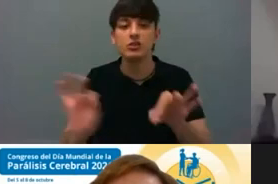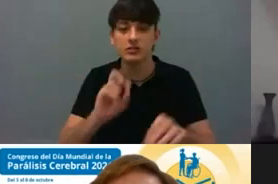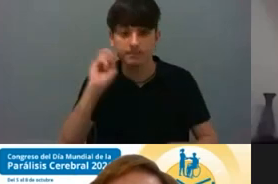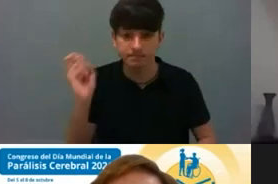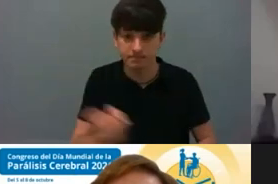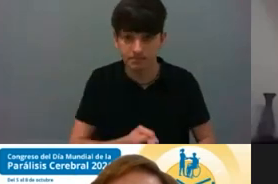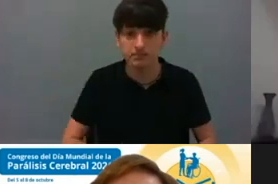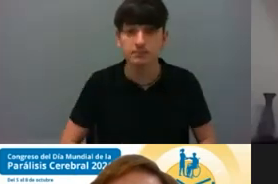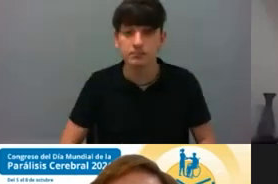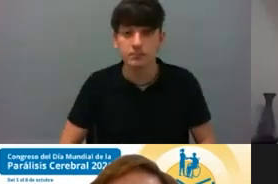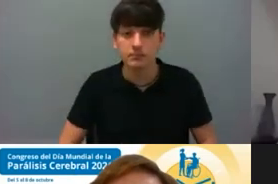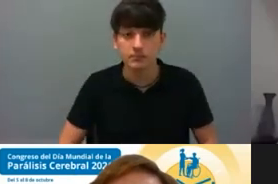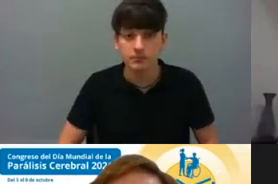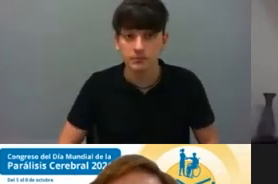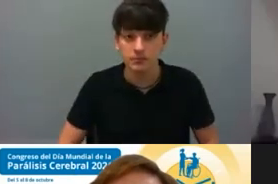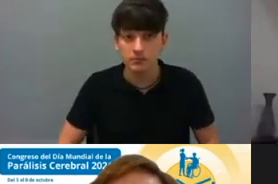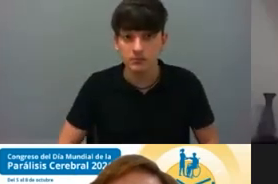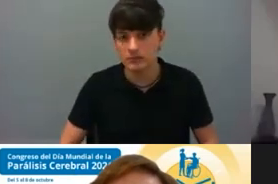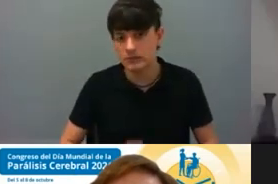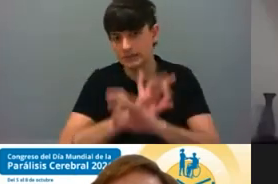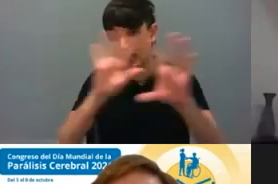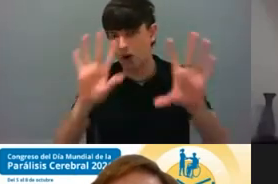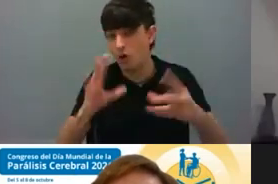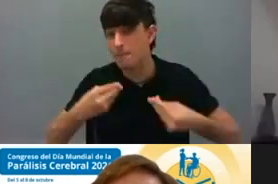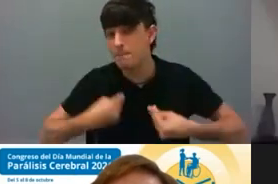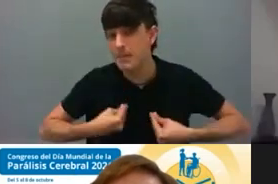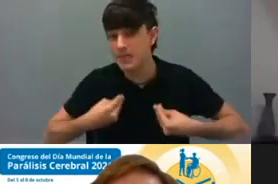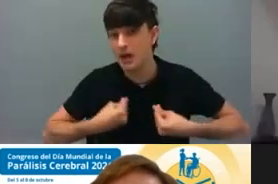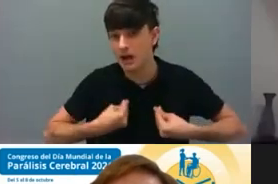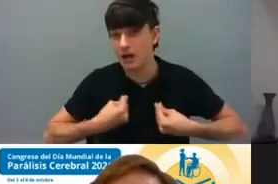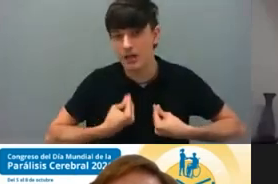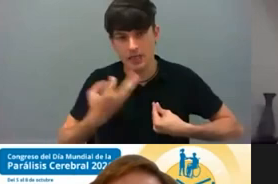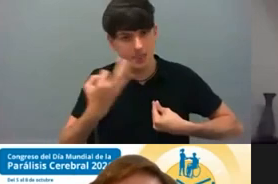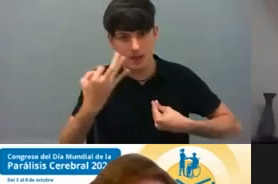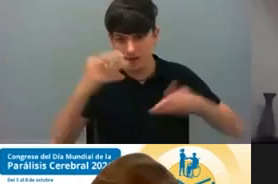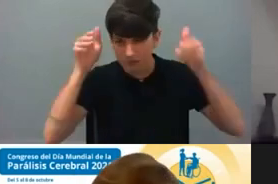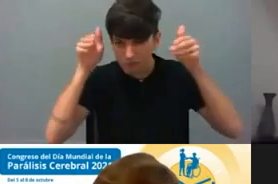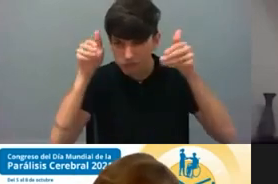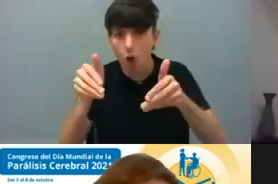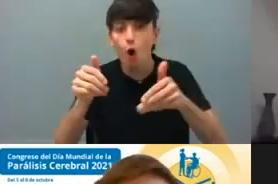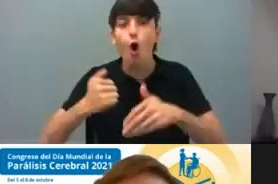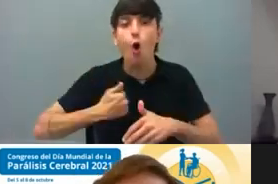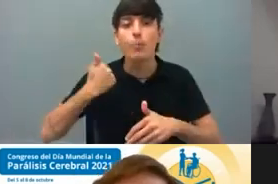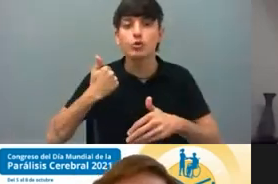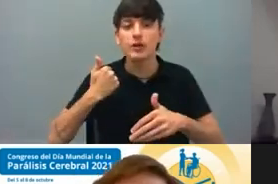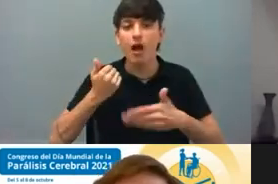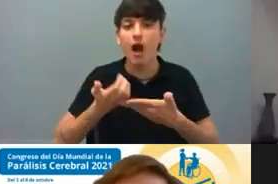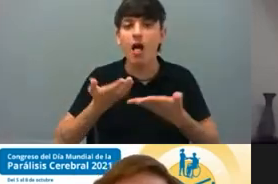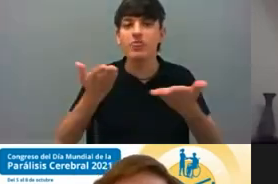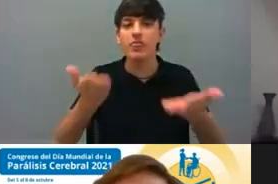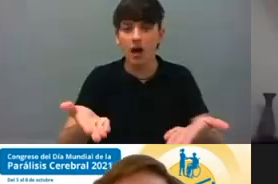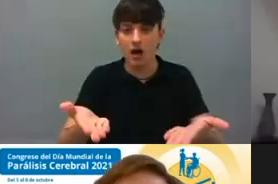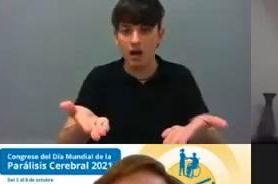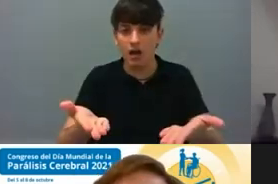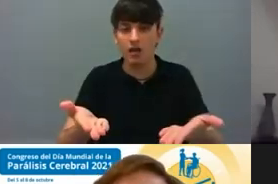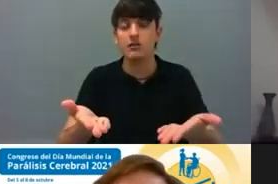Por supuesto, la vida nuestra tiene que estar enfocada a dar oportunidades y siempre y